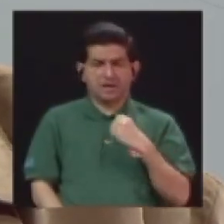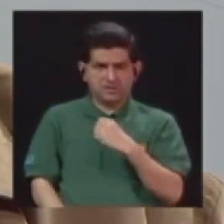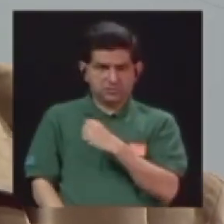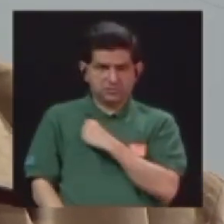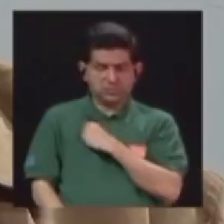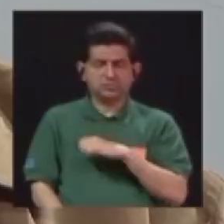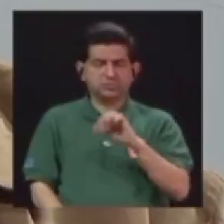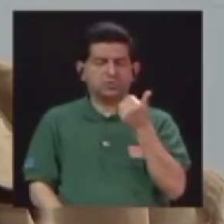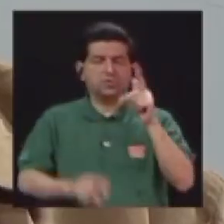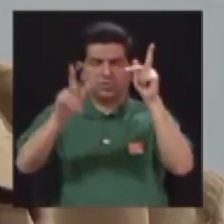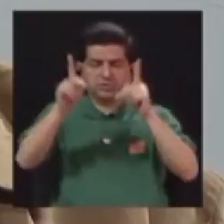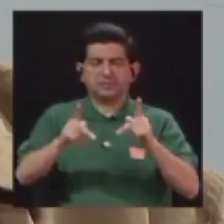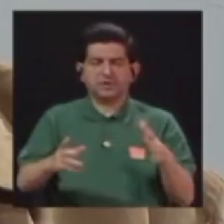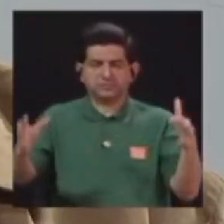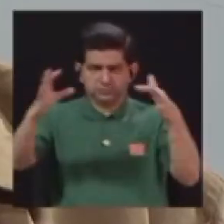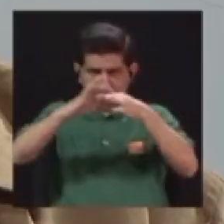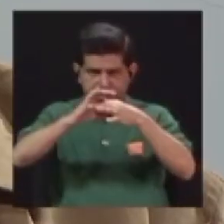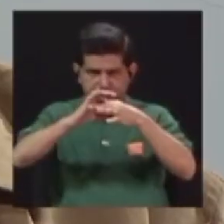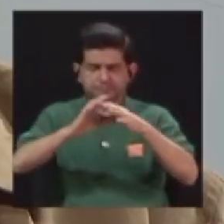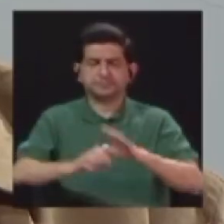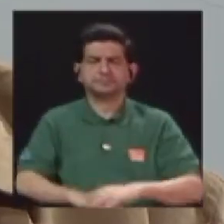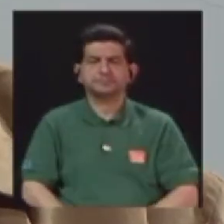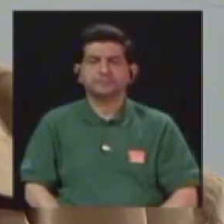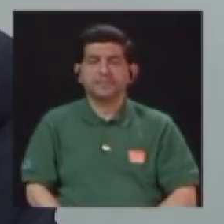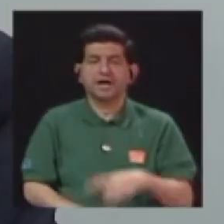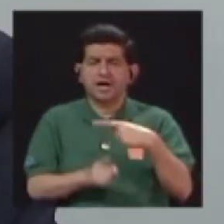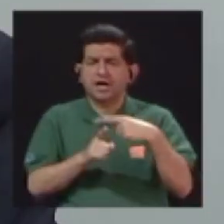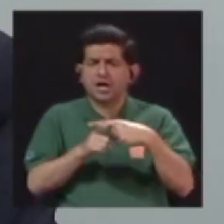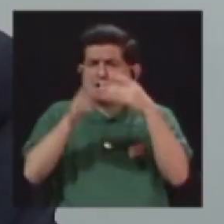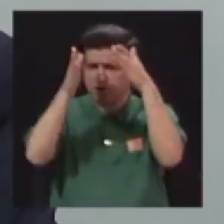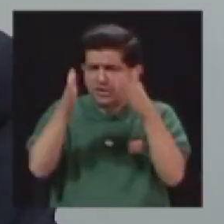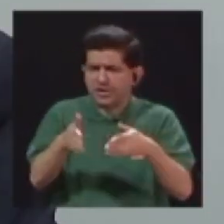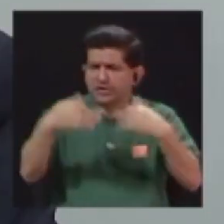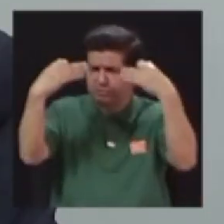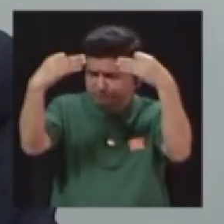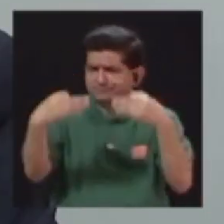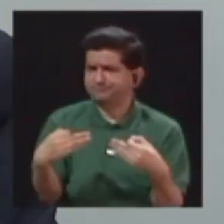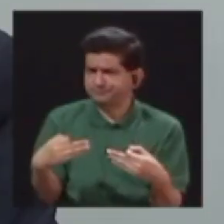dueño, y los griegos decidieron que